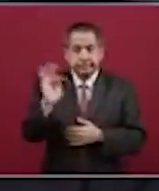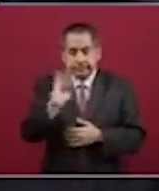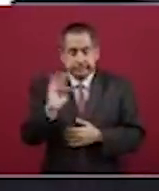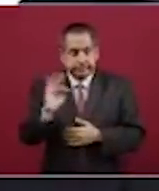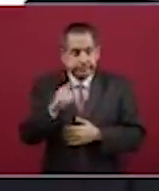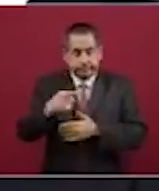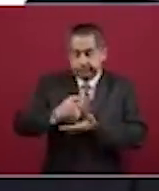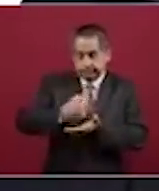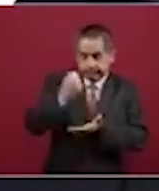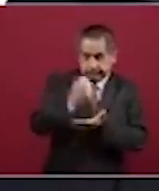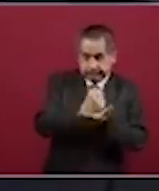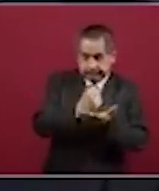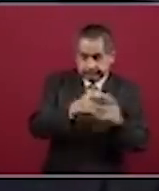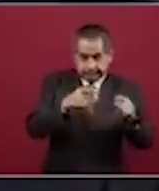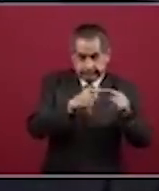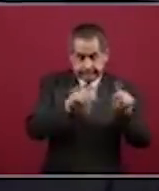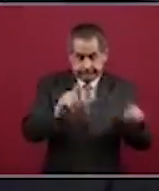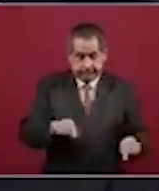aprueba